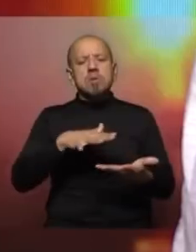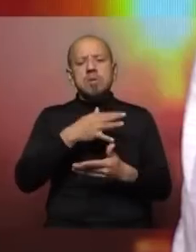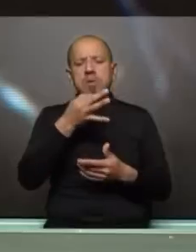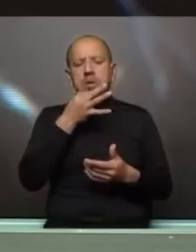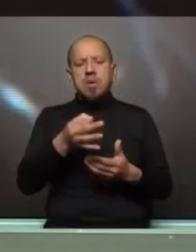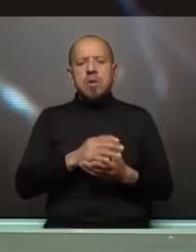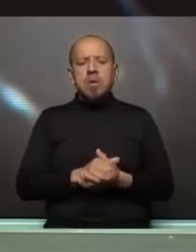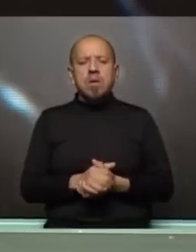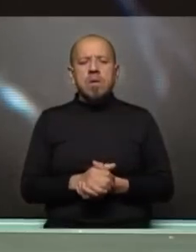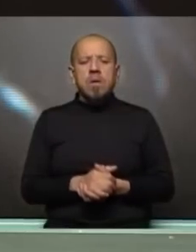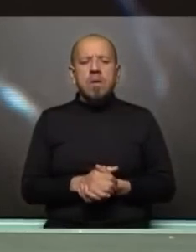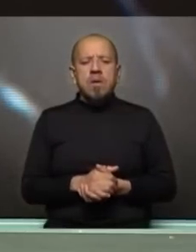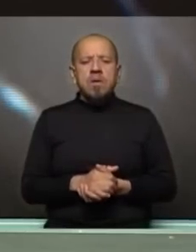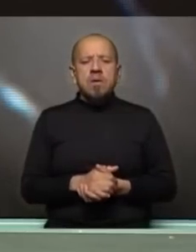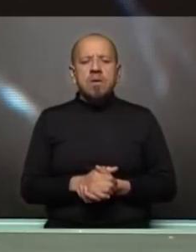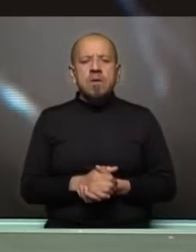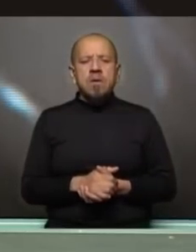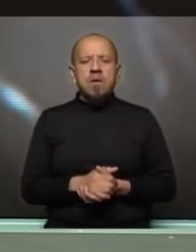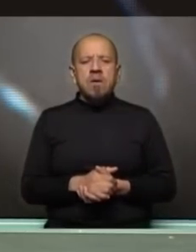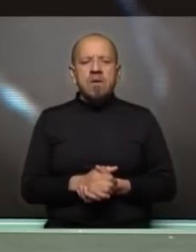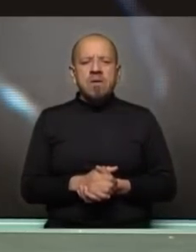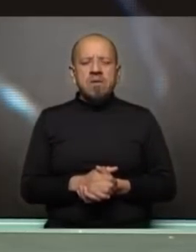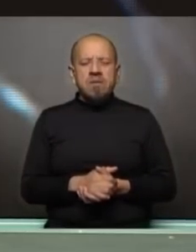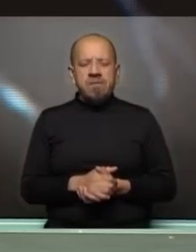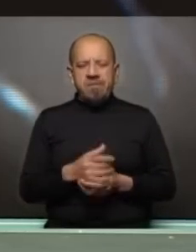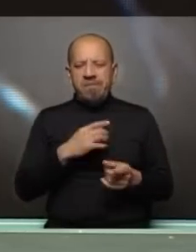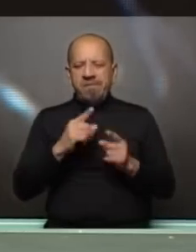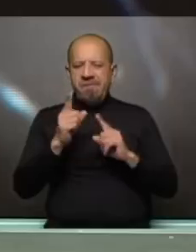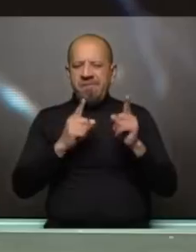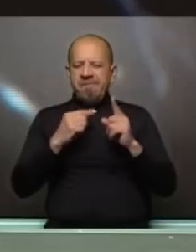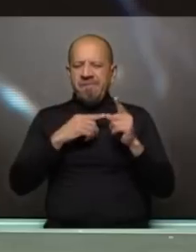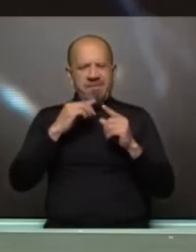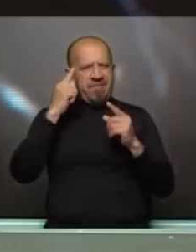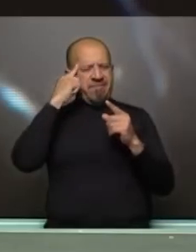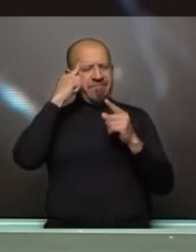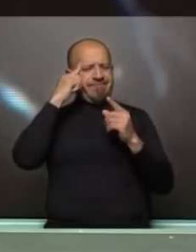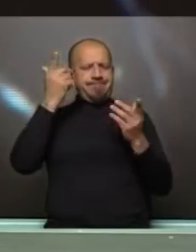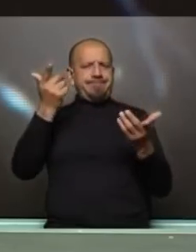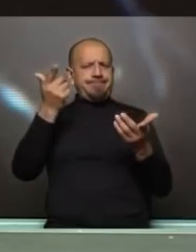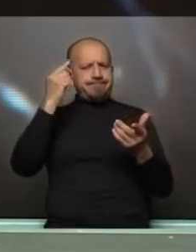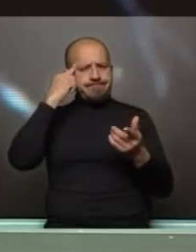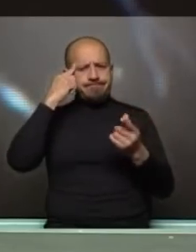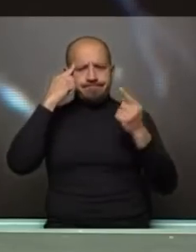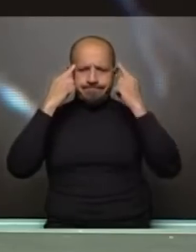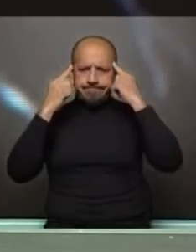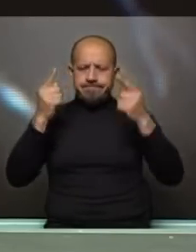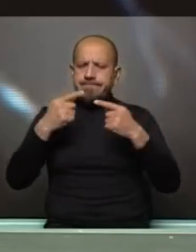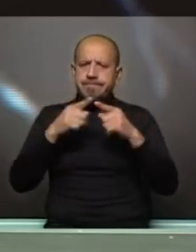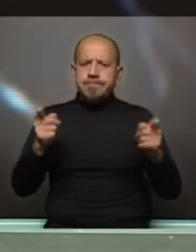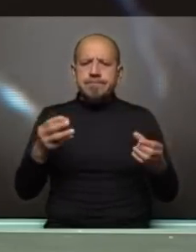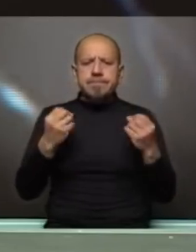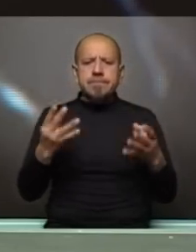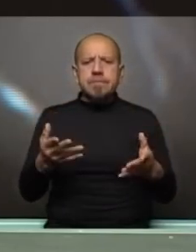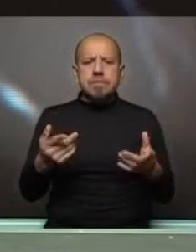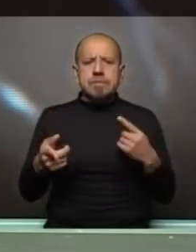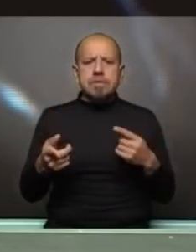sobre eso Bueno hay una eh en algún caso una dualidad hay criterio no porque el El Botija que es